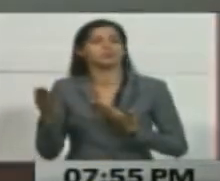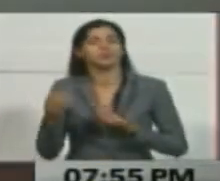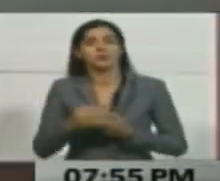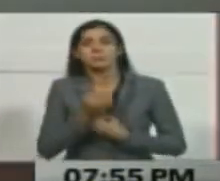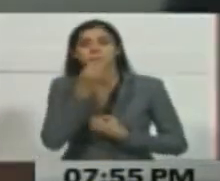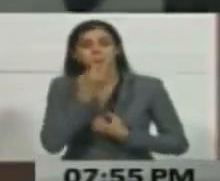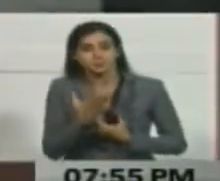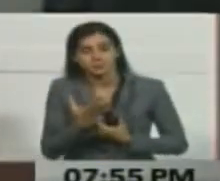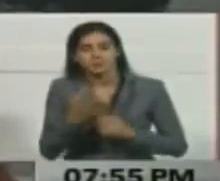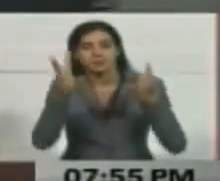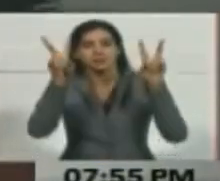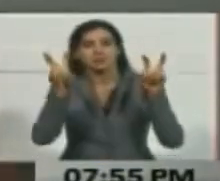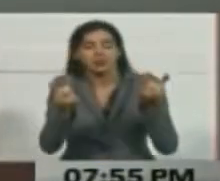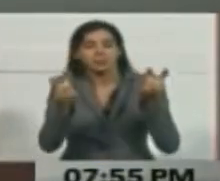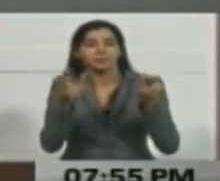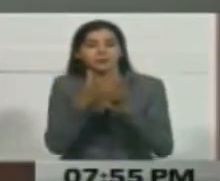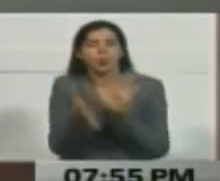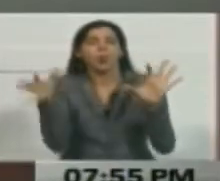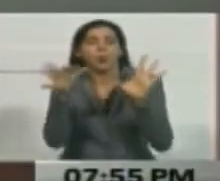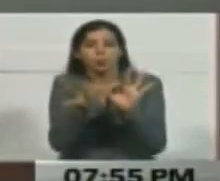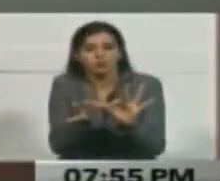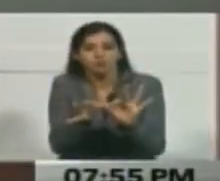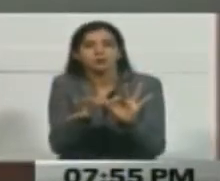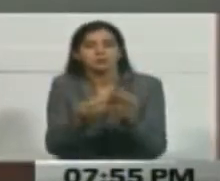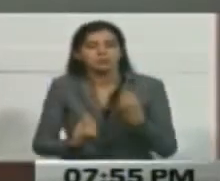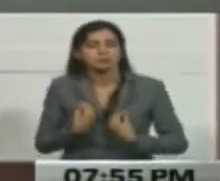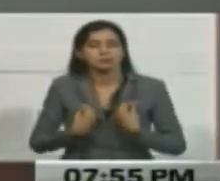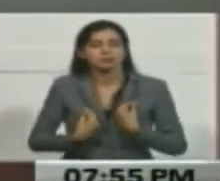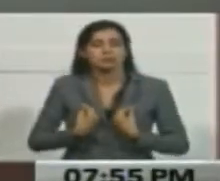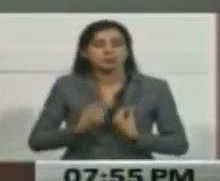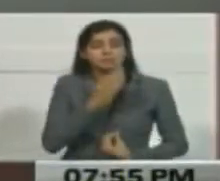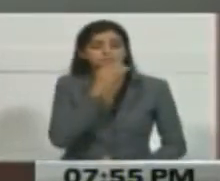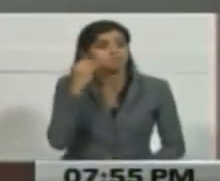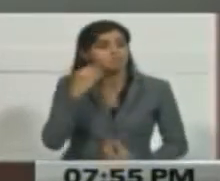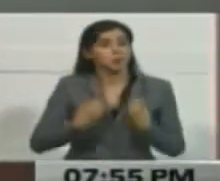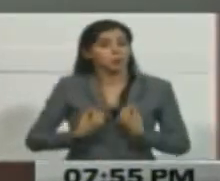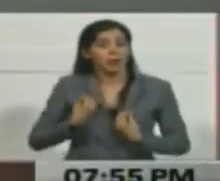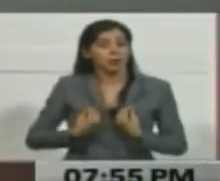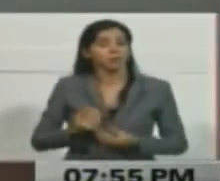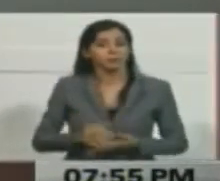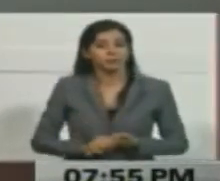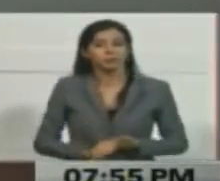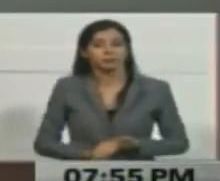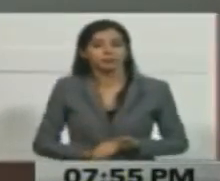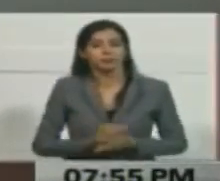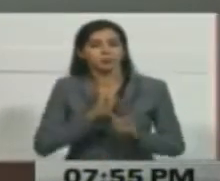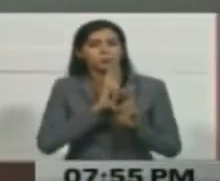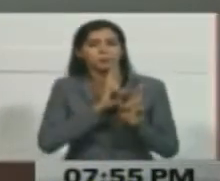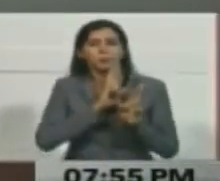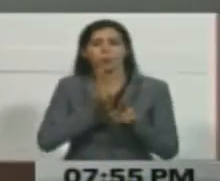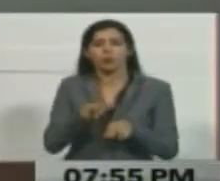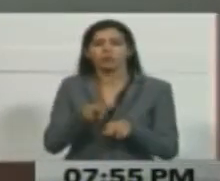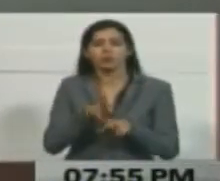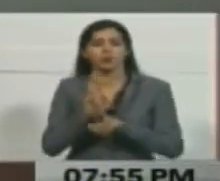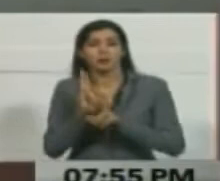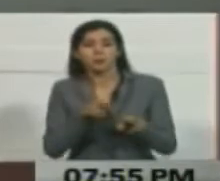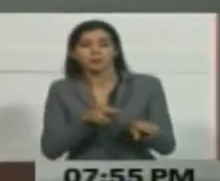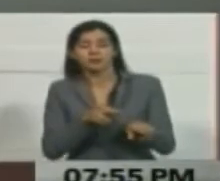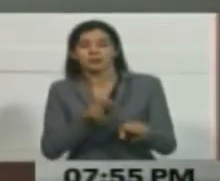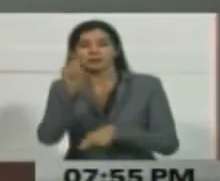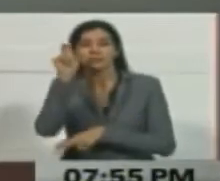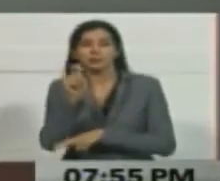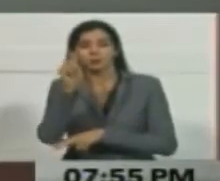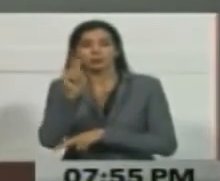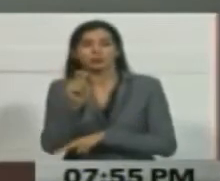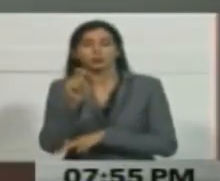Bueno, el tema de la unidad le preocupa entonces a Capriles. La respuesta inmediata del diputado de la Asamblea